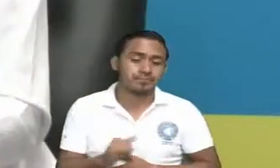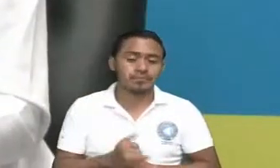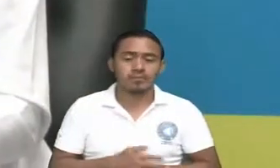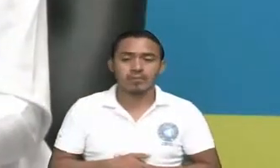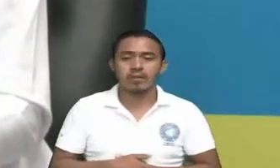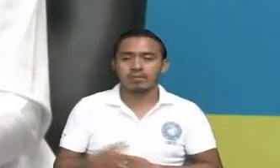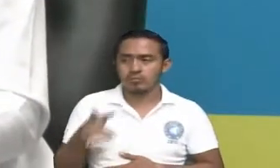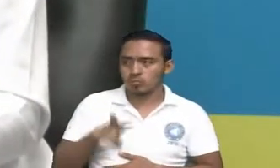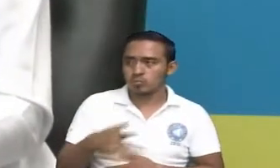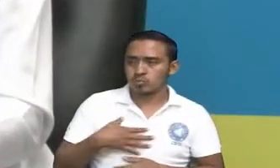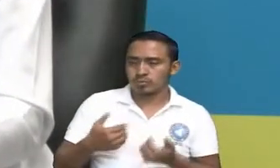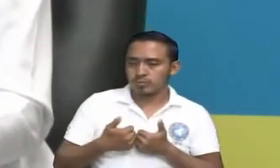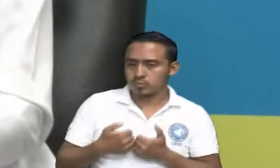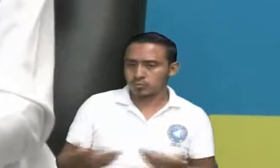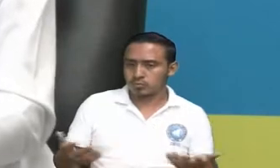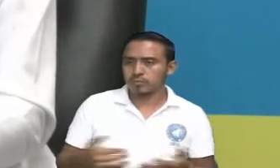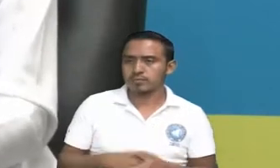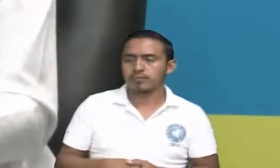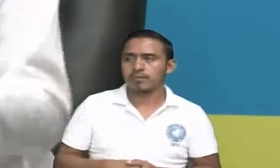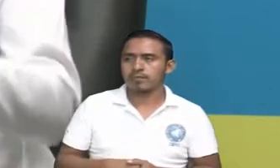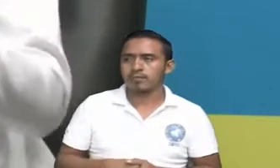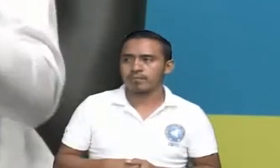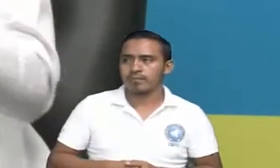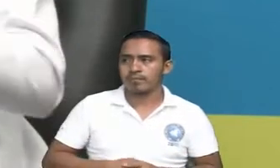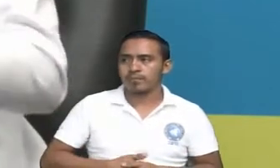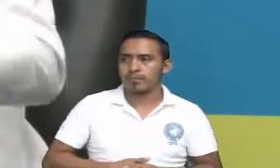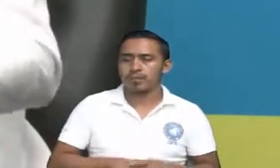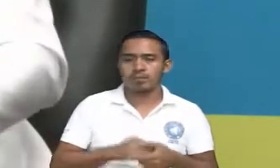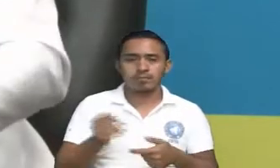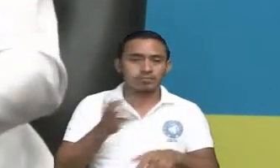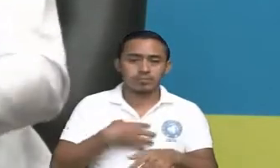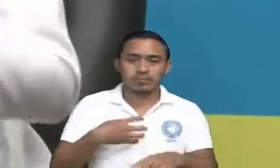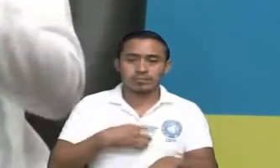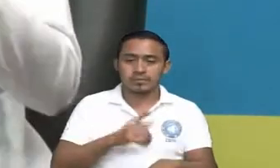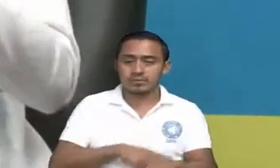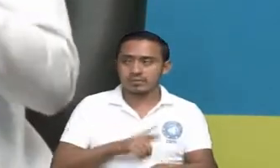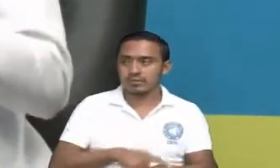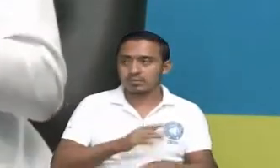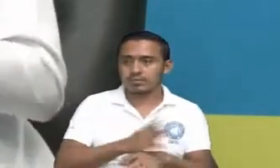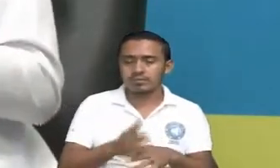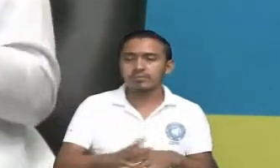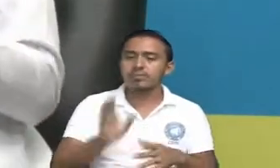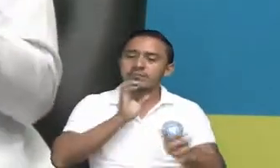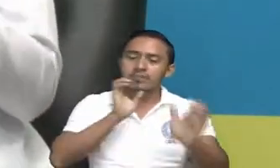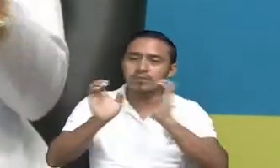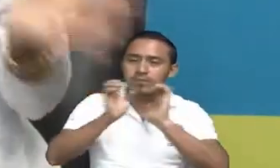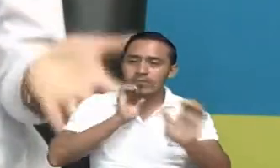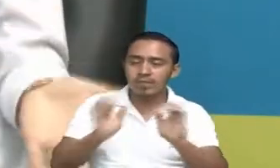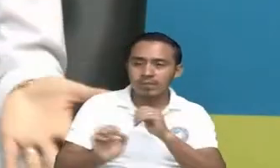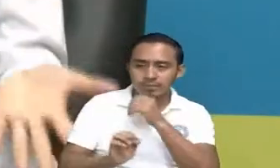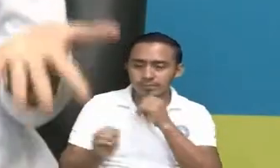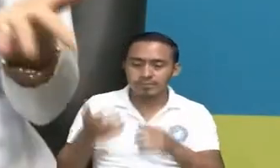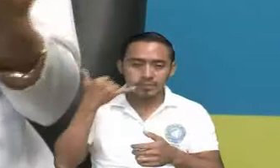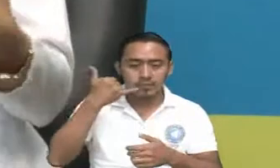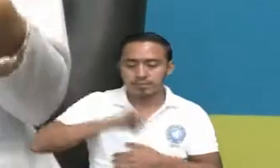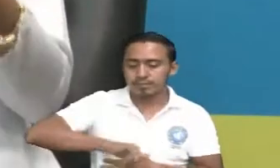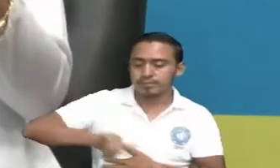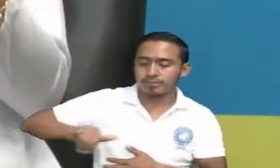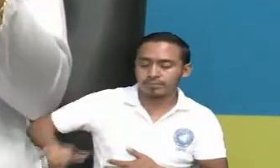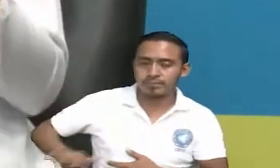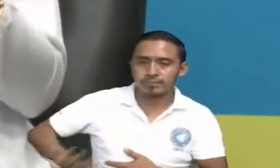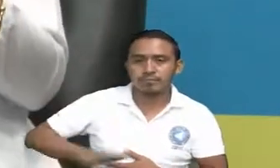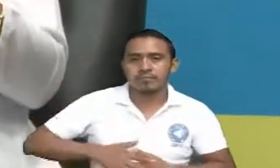sos mi novio, sos mi pareja, entonces cada cosa tiene su tiempo. Entonces vamos, claro, a entrar a una conversación, dejo a un lado mi teléfono,